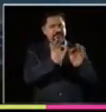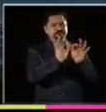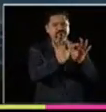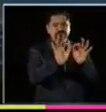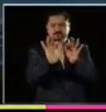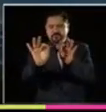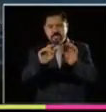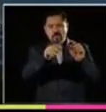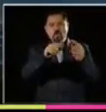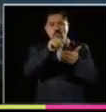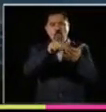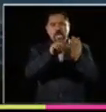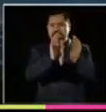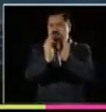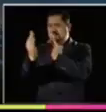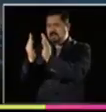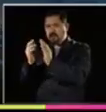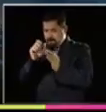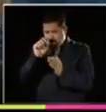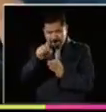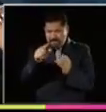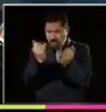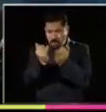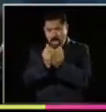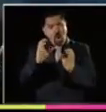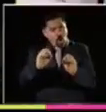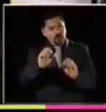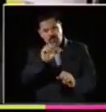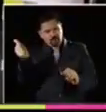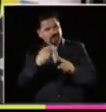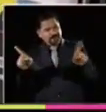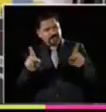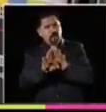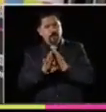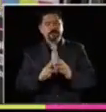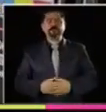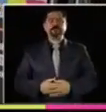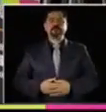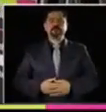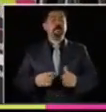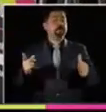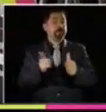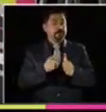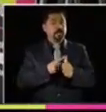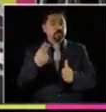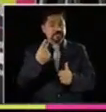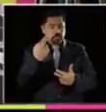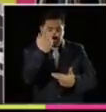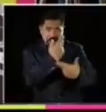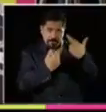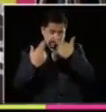o de qué manera los establecería? Haríamos una revisión y de estar completos,